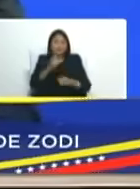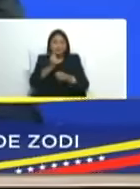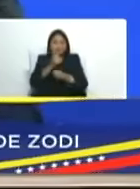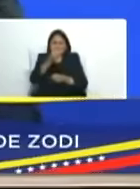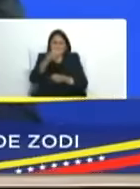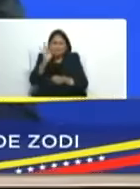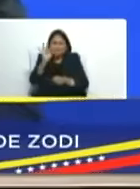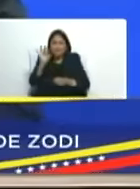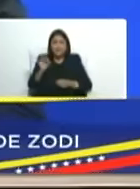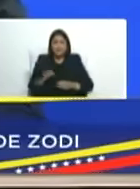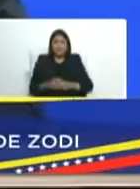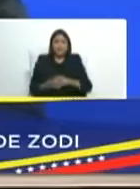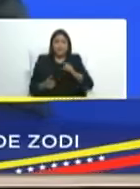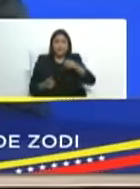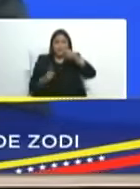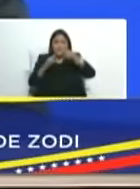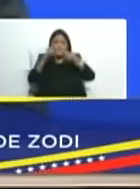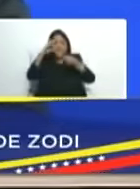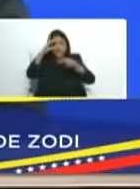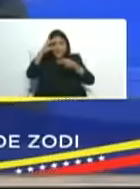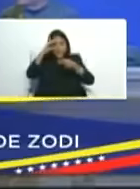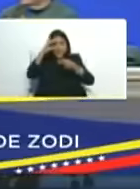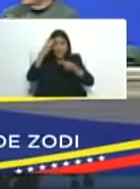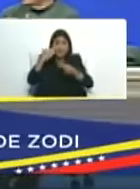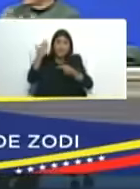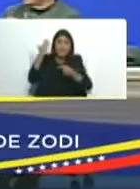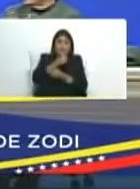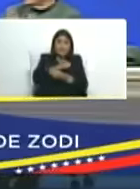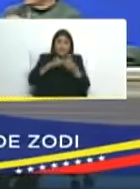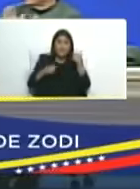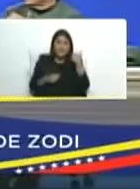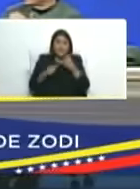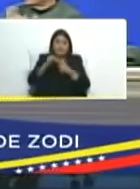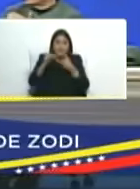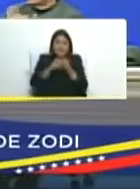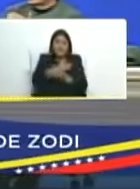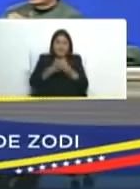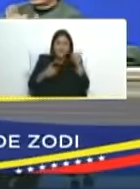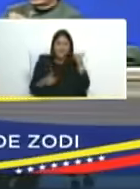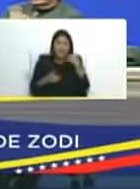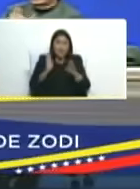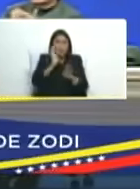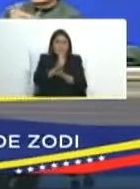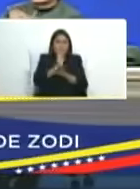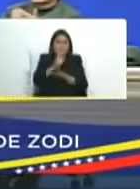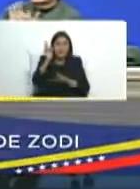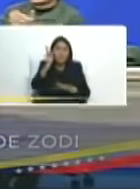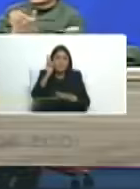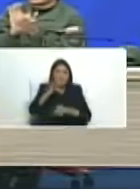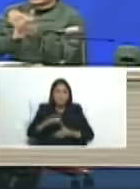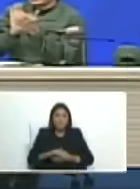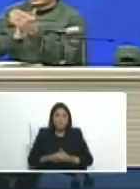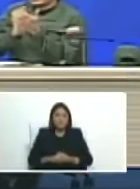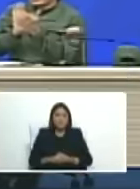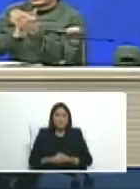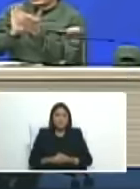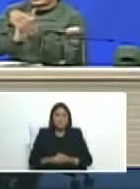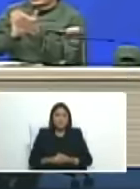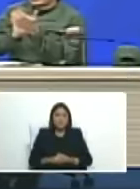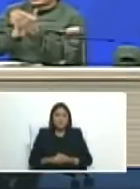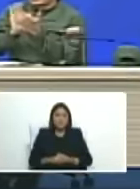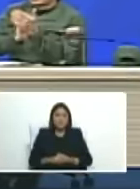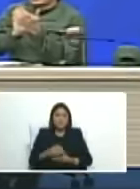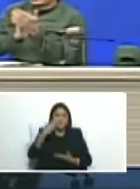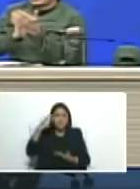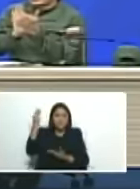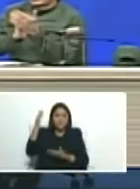empezando por nuestra vicepresidenta ejecutiva la defensora de la dignidad de la patria del cieloína Rodríguez Gómez